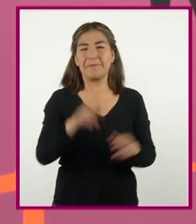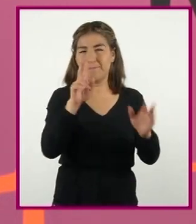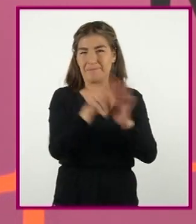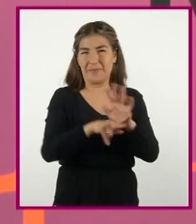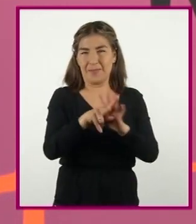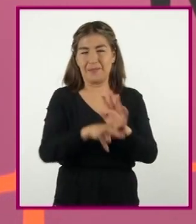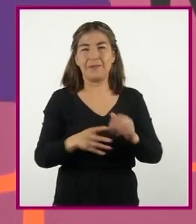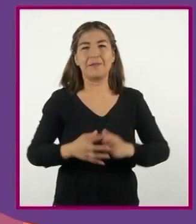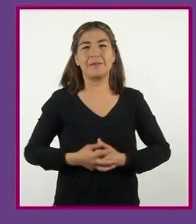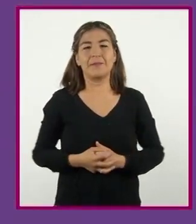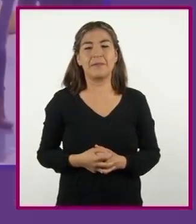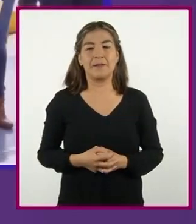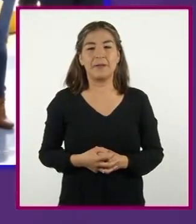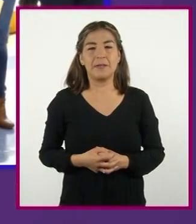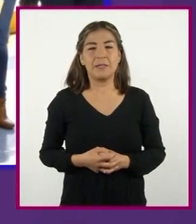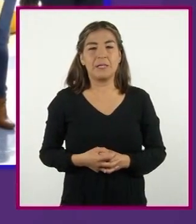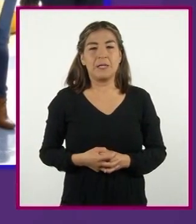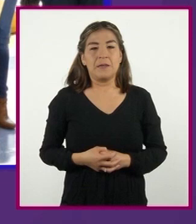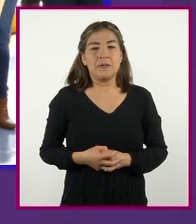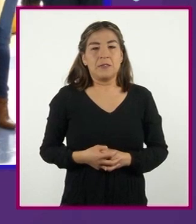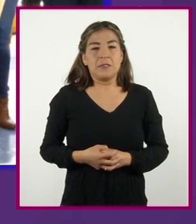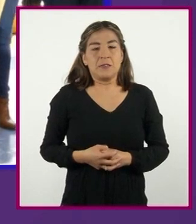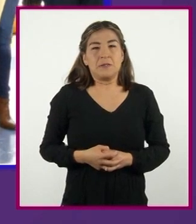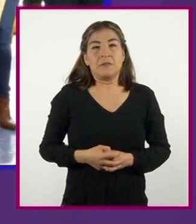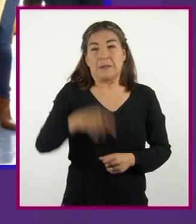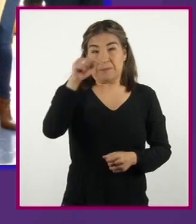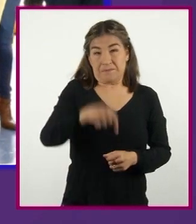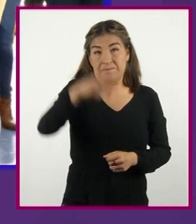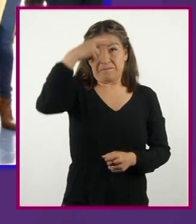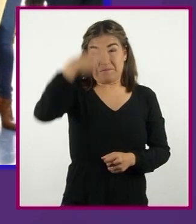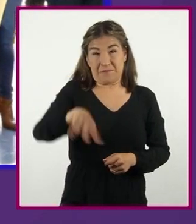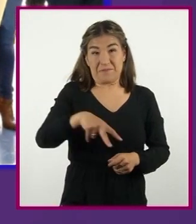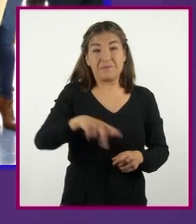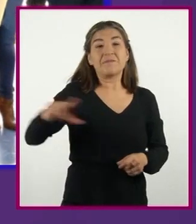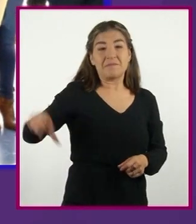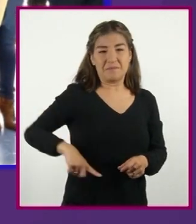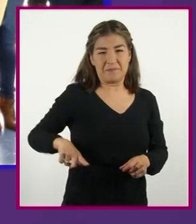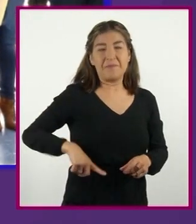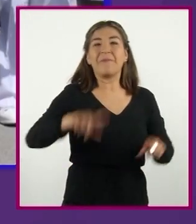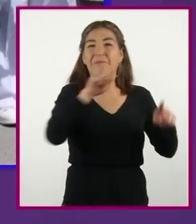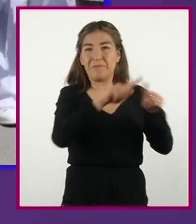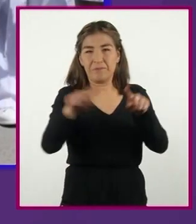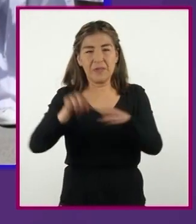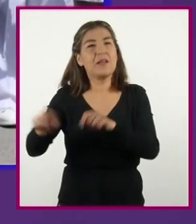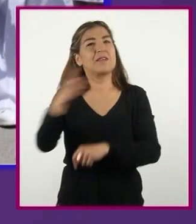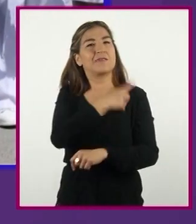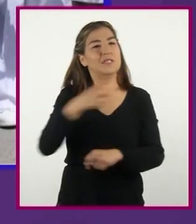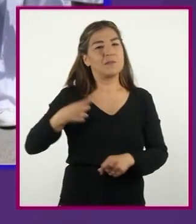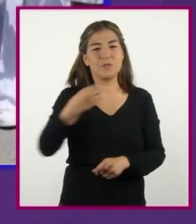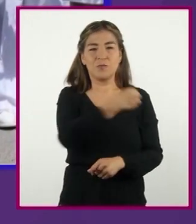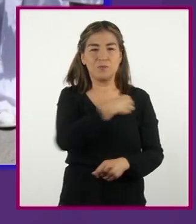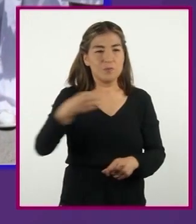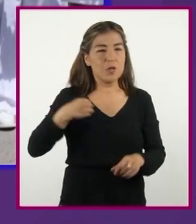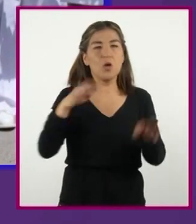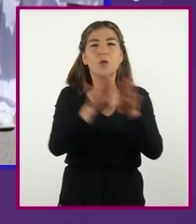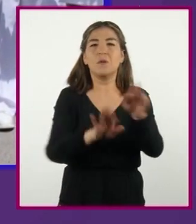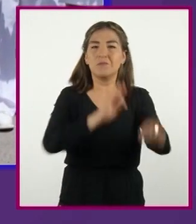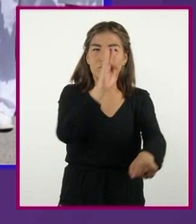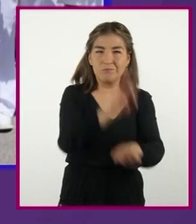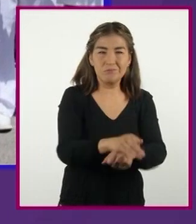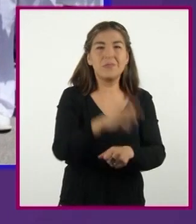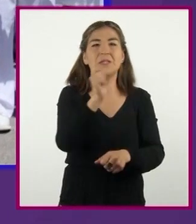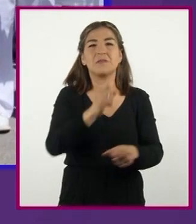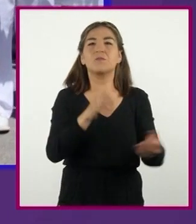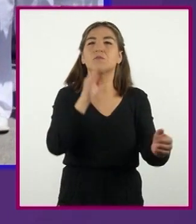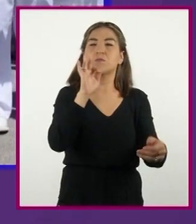cápsula. En México, todas las autoridades tienen la obligación de promover, respetar, proteger y